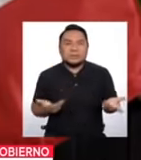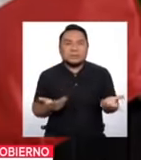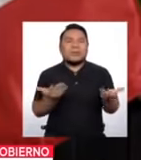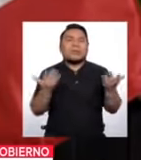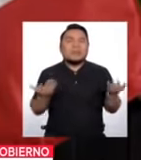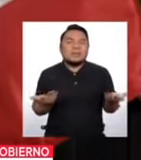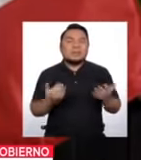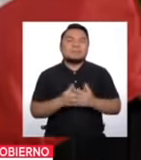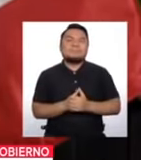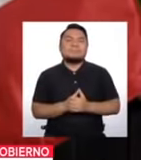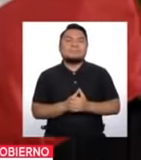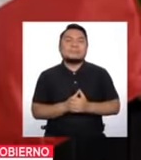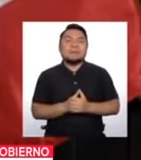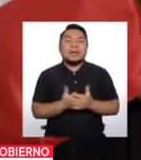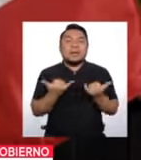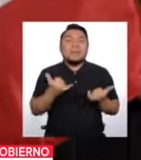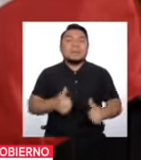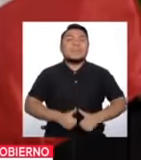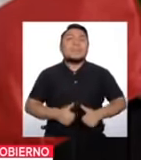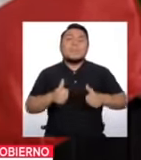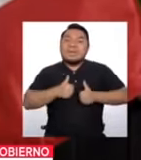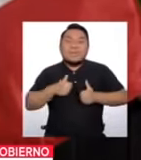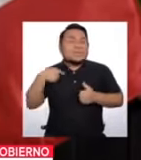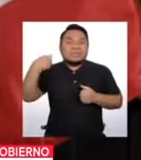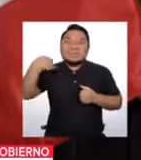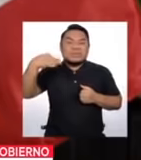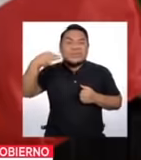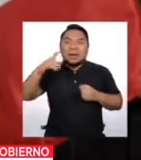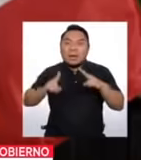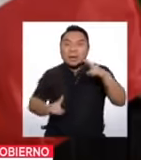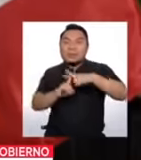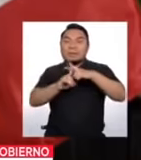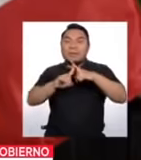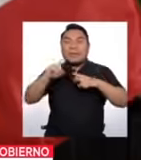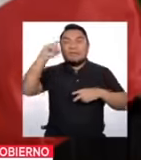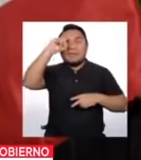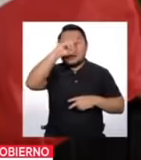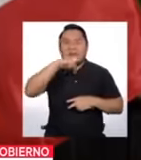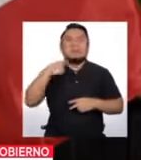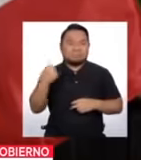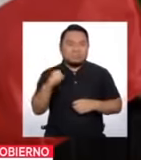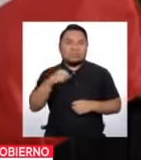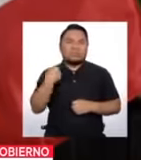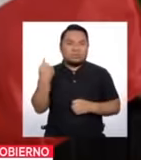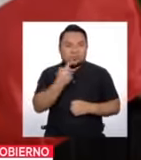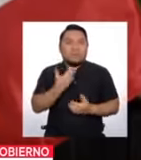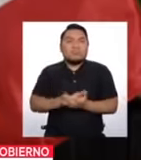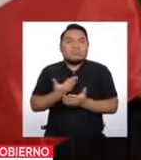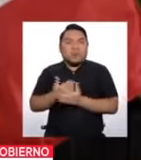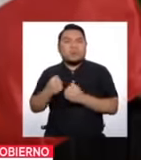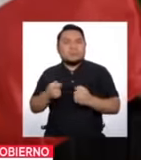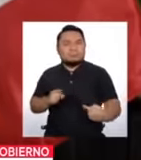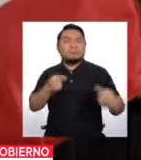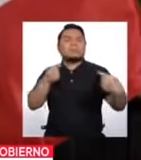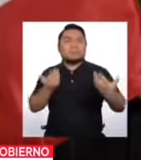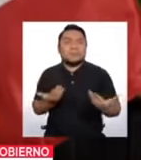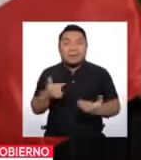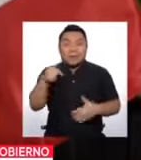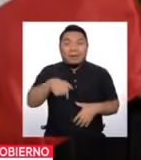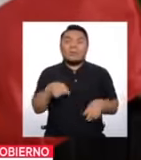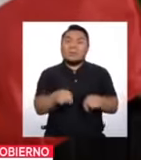que la vida nos pone cada cierto tiempo a prueba. Esta no es una situación